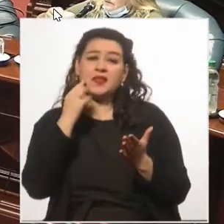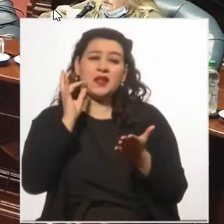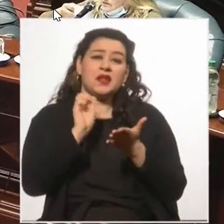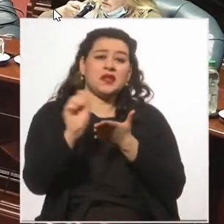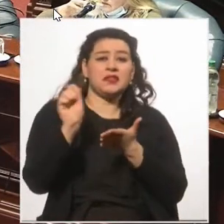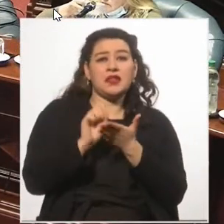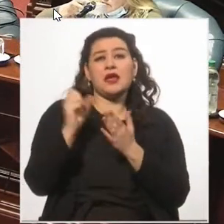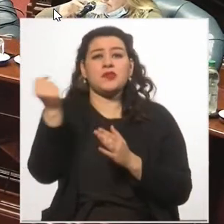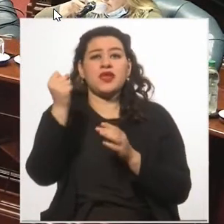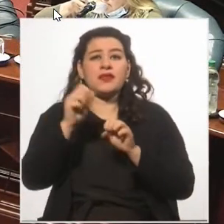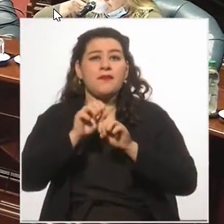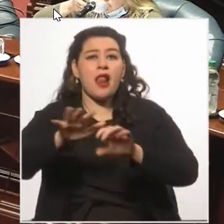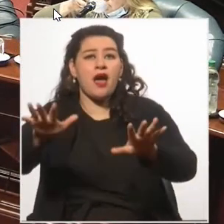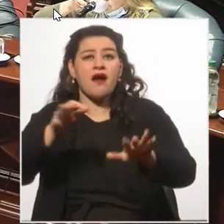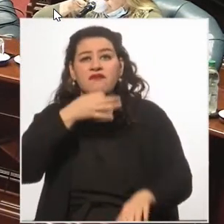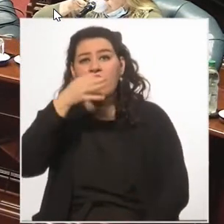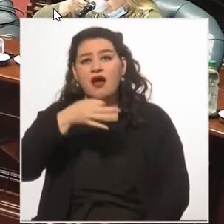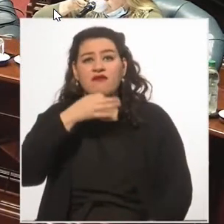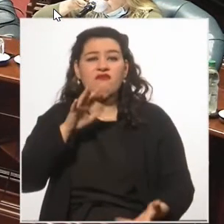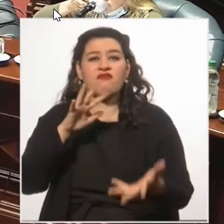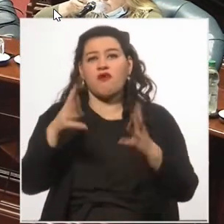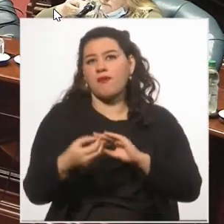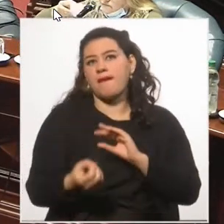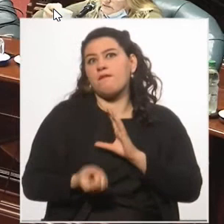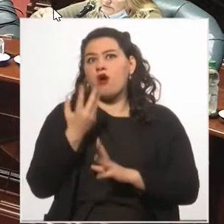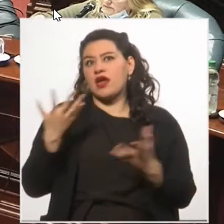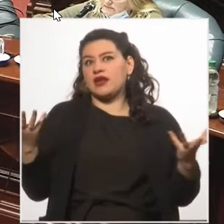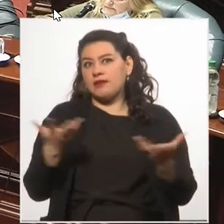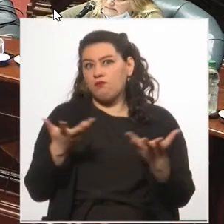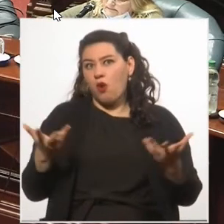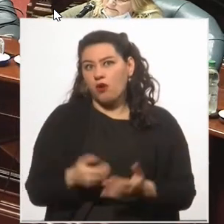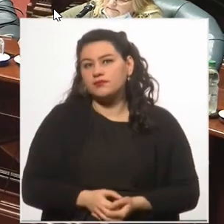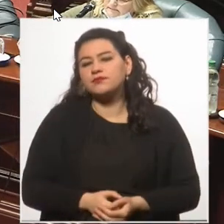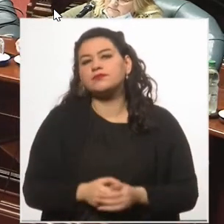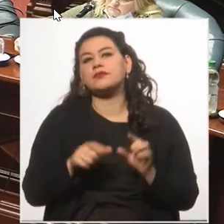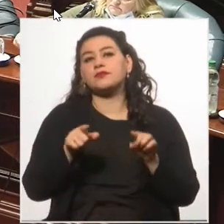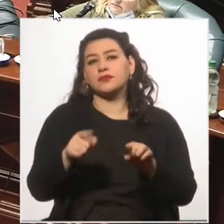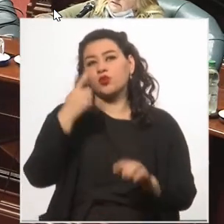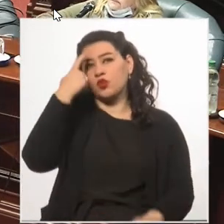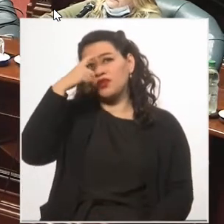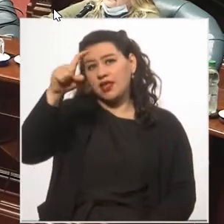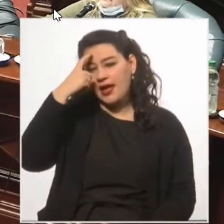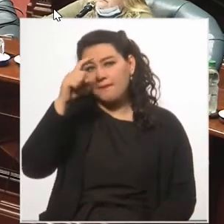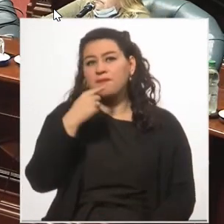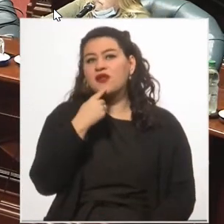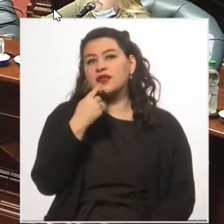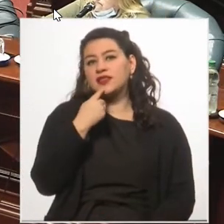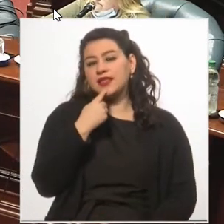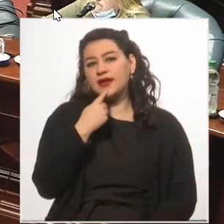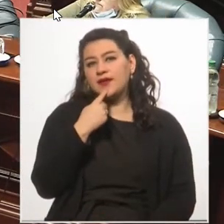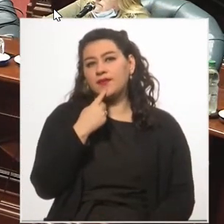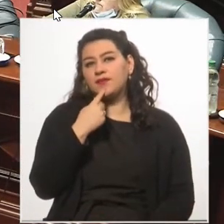de la sonoridad de las palabras al estilo del modernismo decadente, y en cuanto a sus ideas políticas,